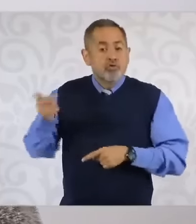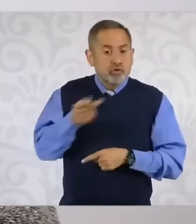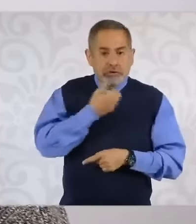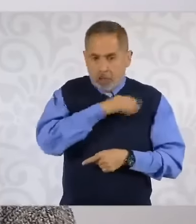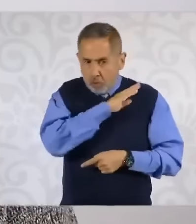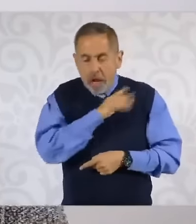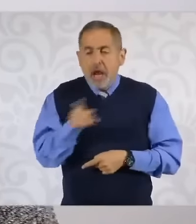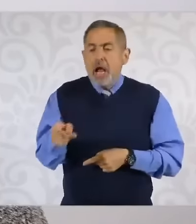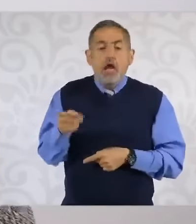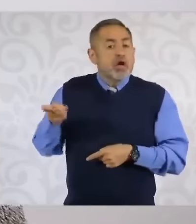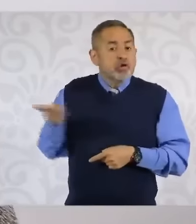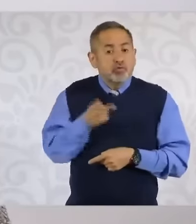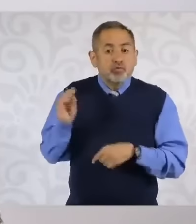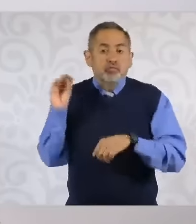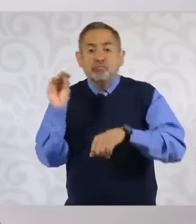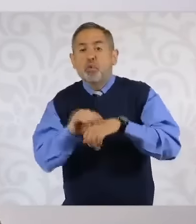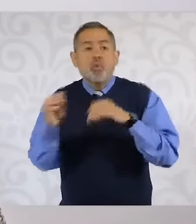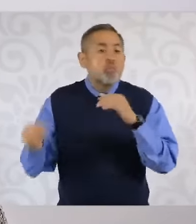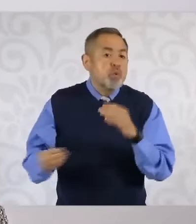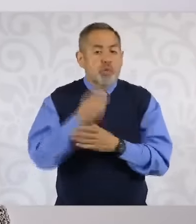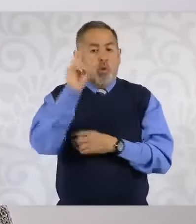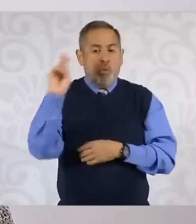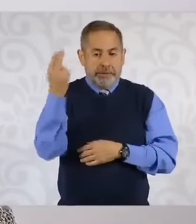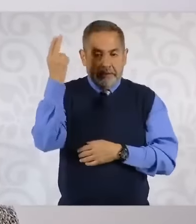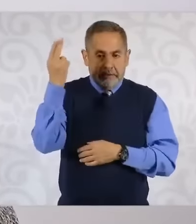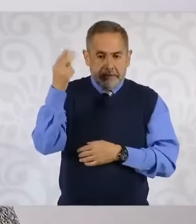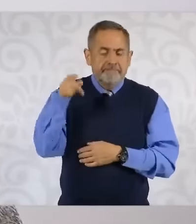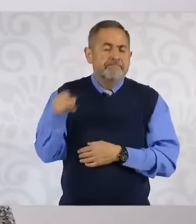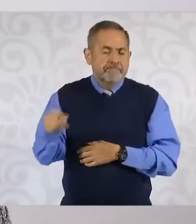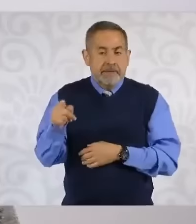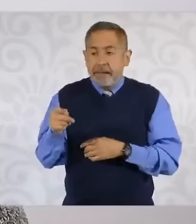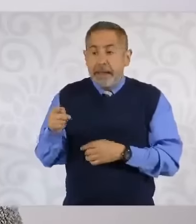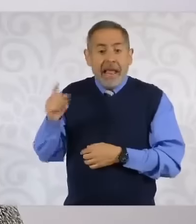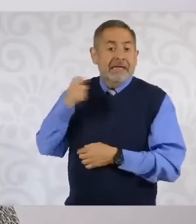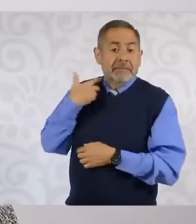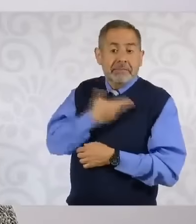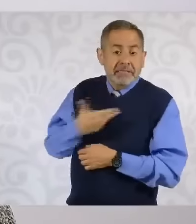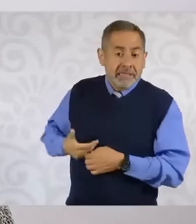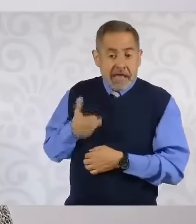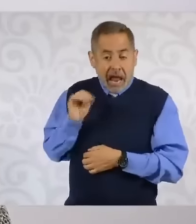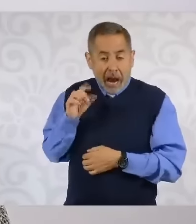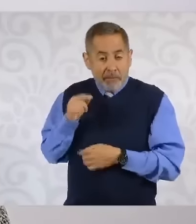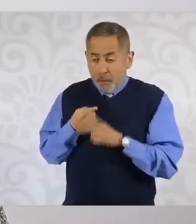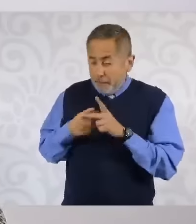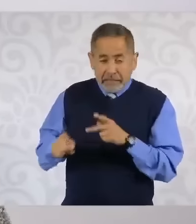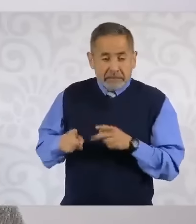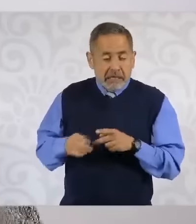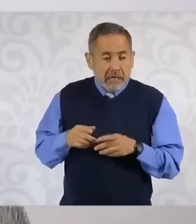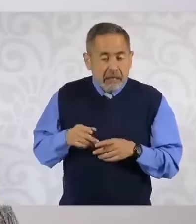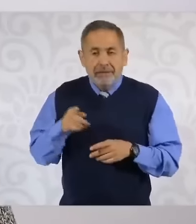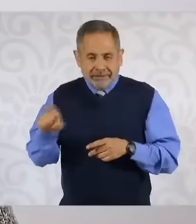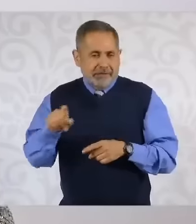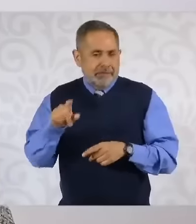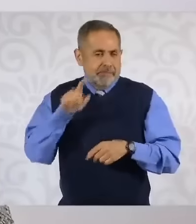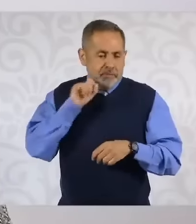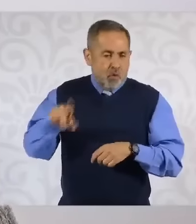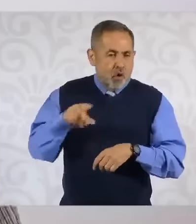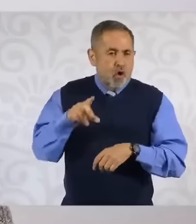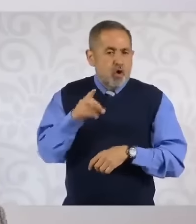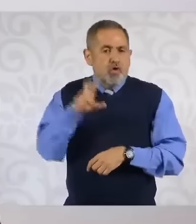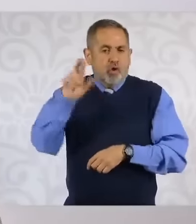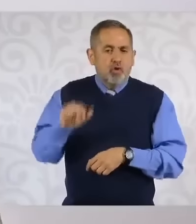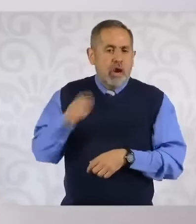esta nueva universidad. Desde que llegó el presidente y lo mismo la doctora Sheinbaum, se dieron cuenta de la falta que hay de